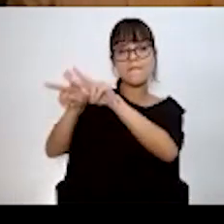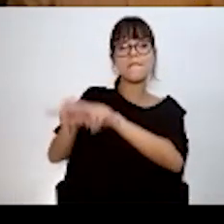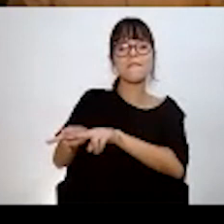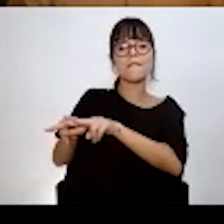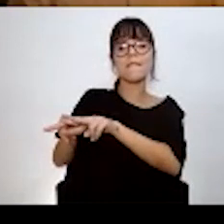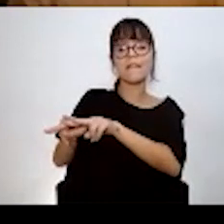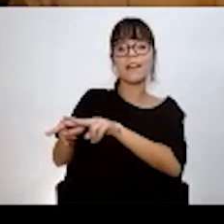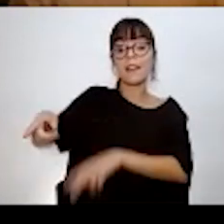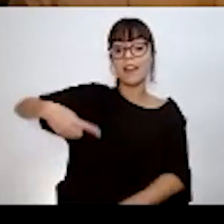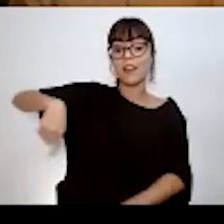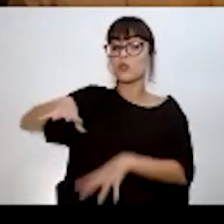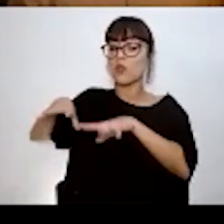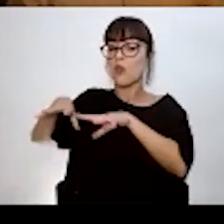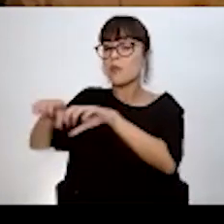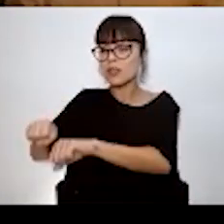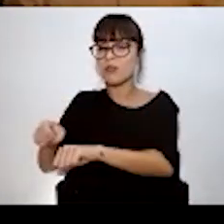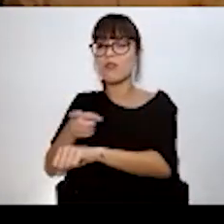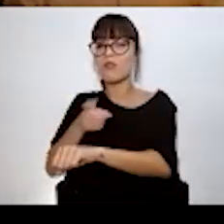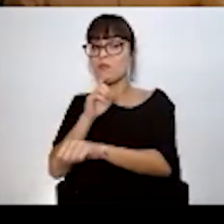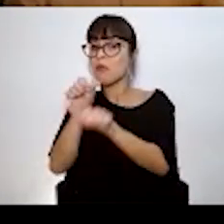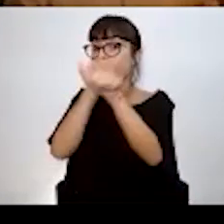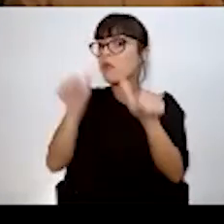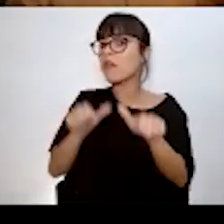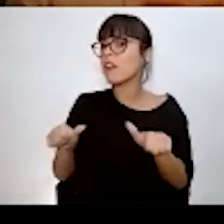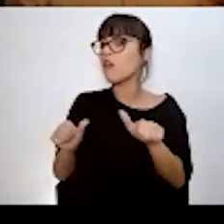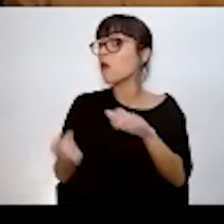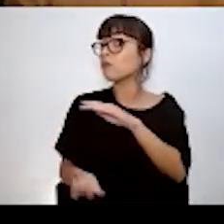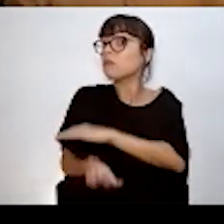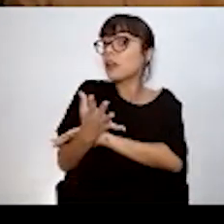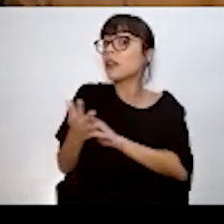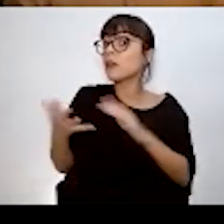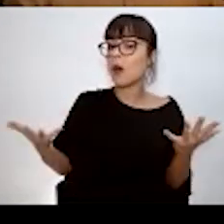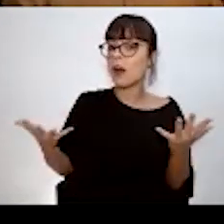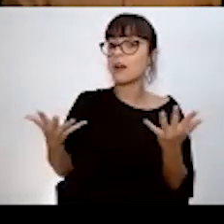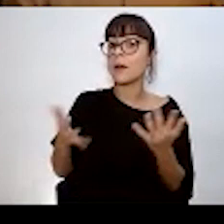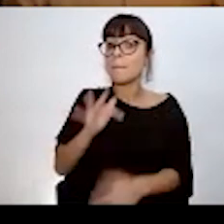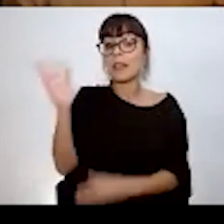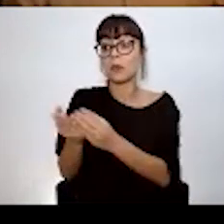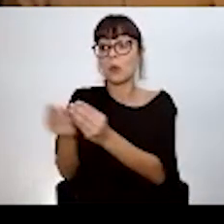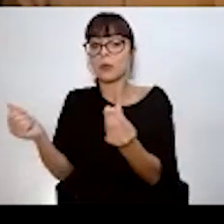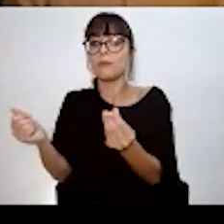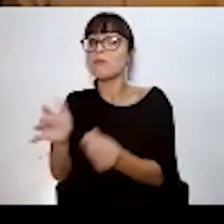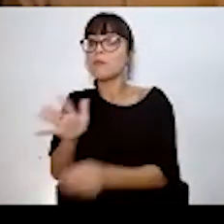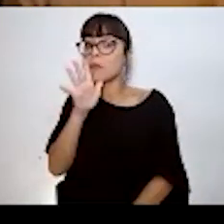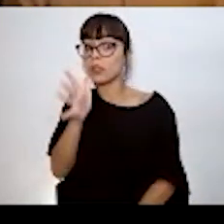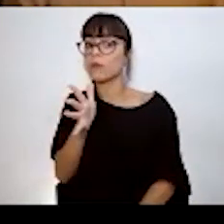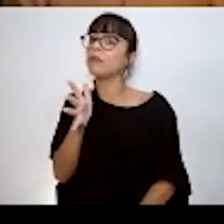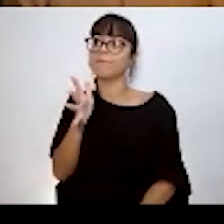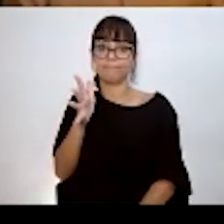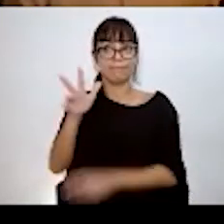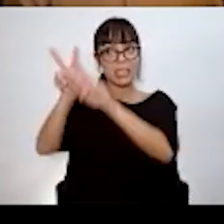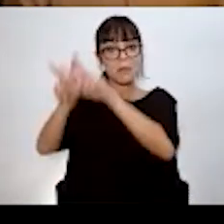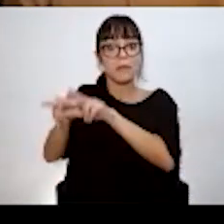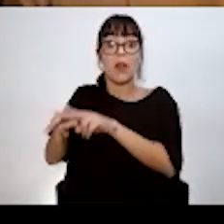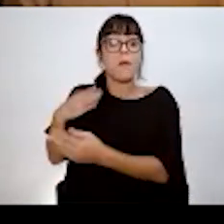de ocupación, del origen de esas poblaciones y de la causa de su extinción. El modelo de arqueología insular